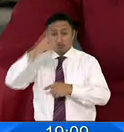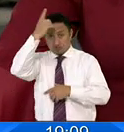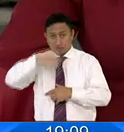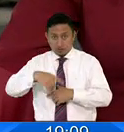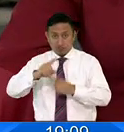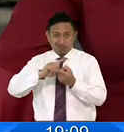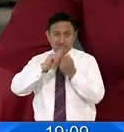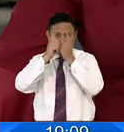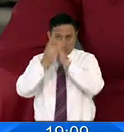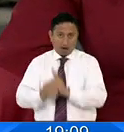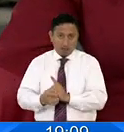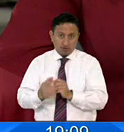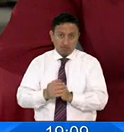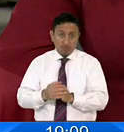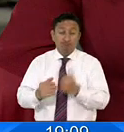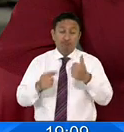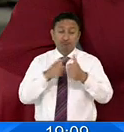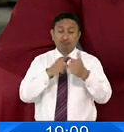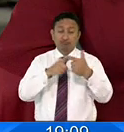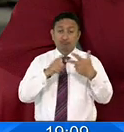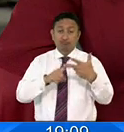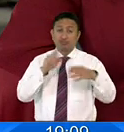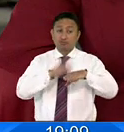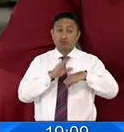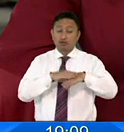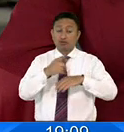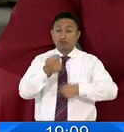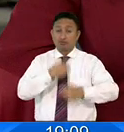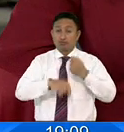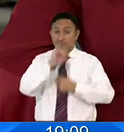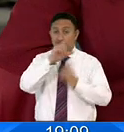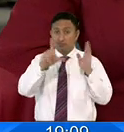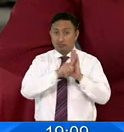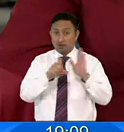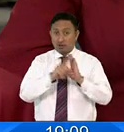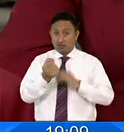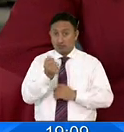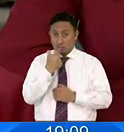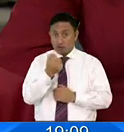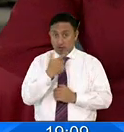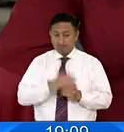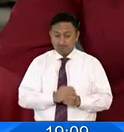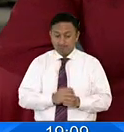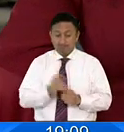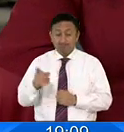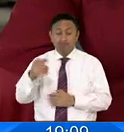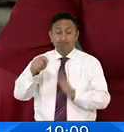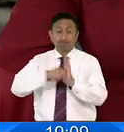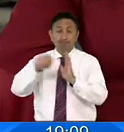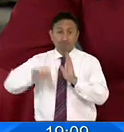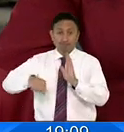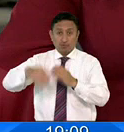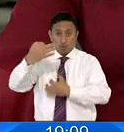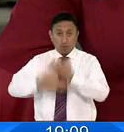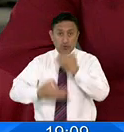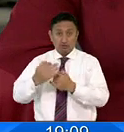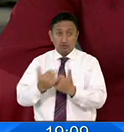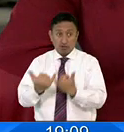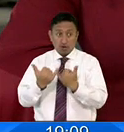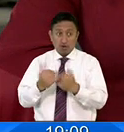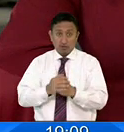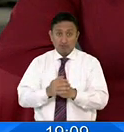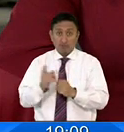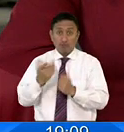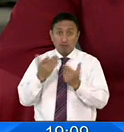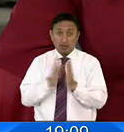medidas cautelares que pesan sobre ellos por la presunta venta ilegal de insumos médicos. Según el jurista, la justicia no puede